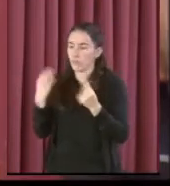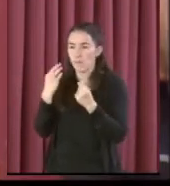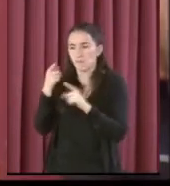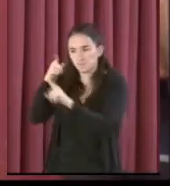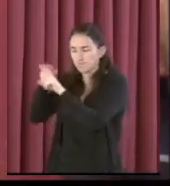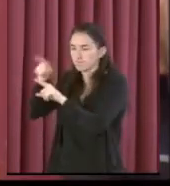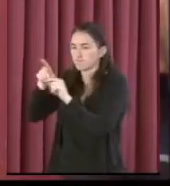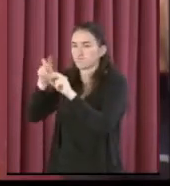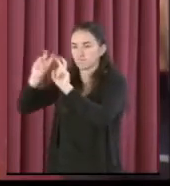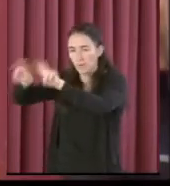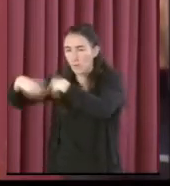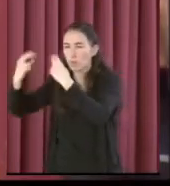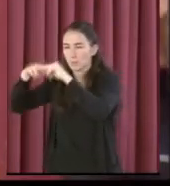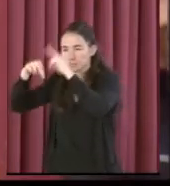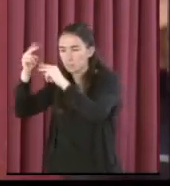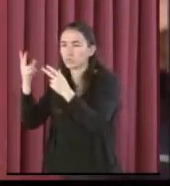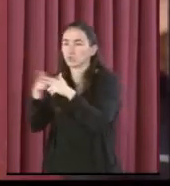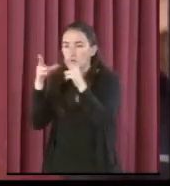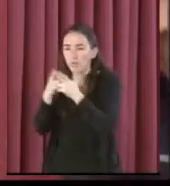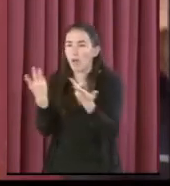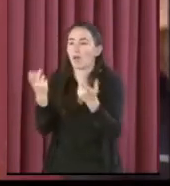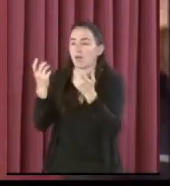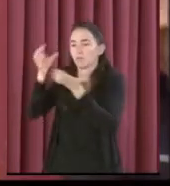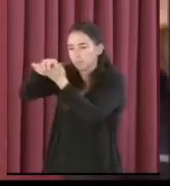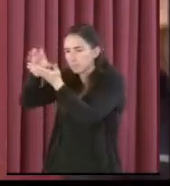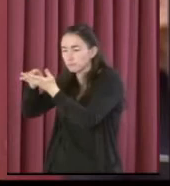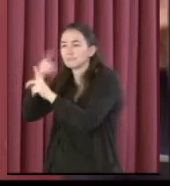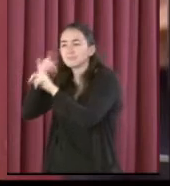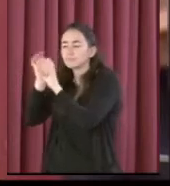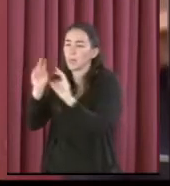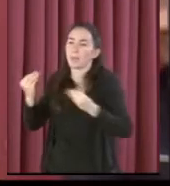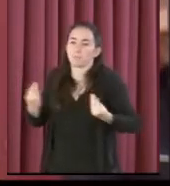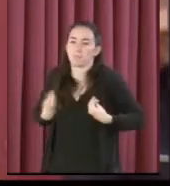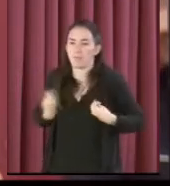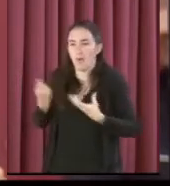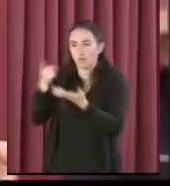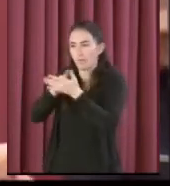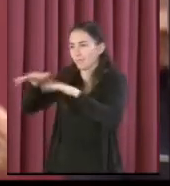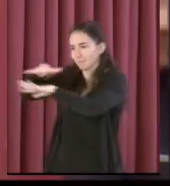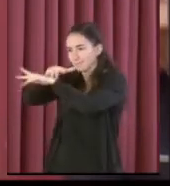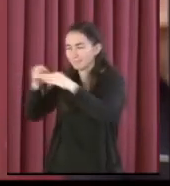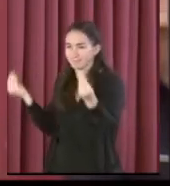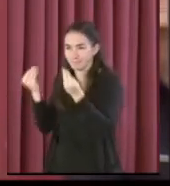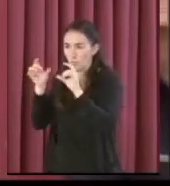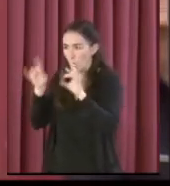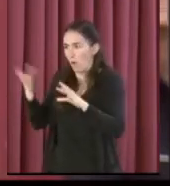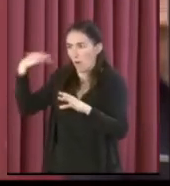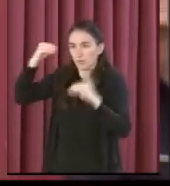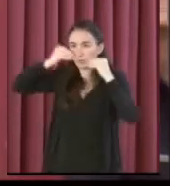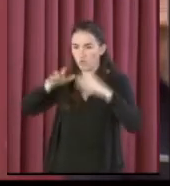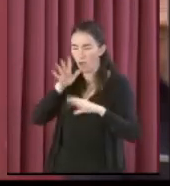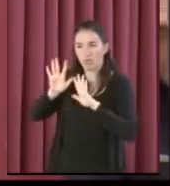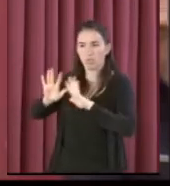urbanístico, económico y social concebidas para devolverle la vida y la actividad, que siempre fueron sus rasgos